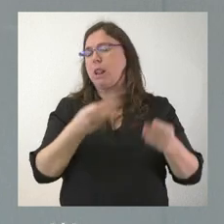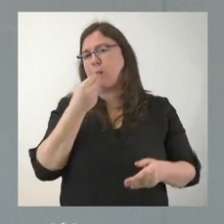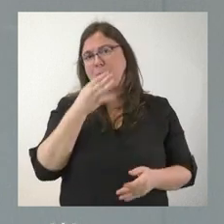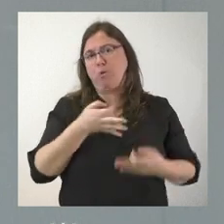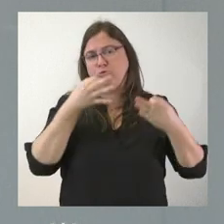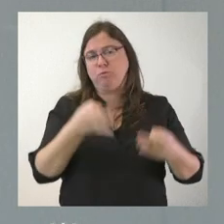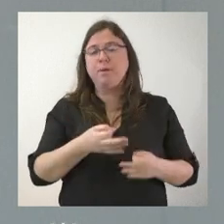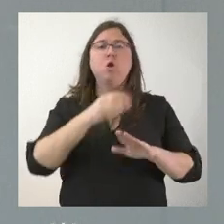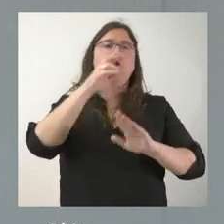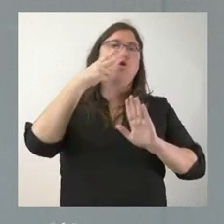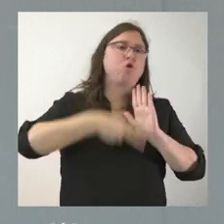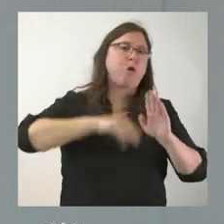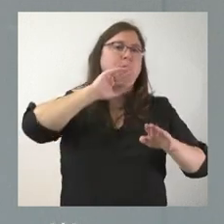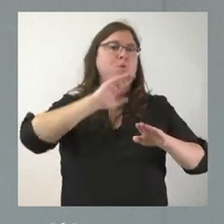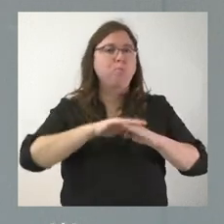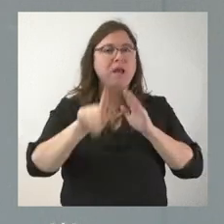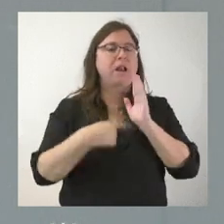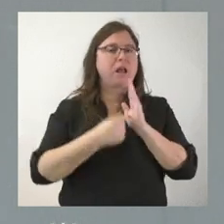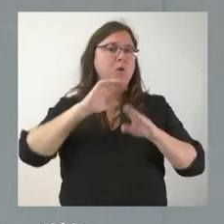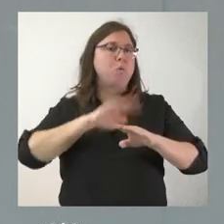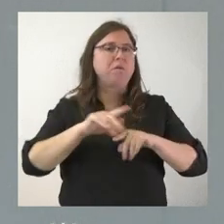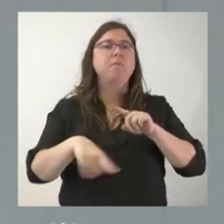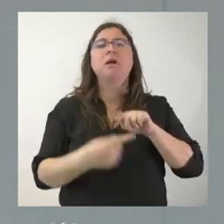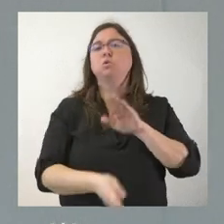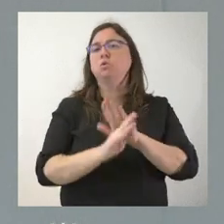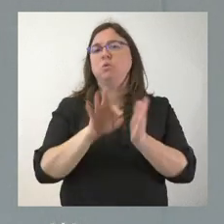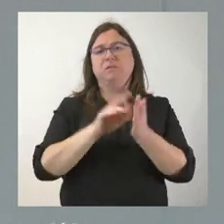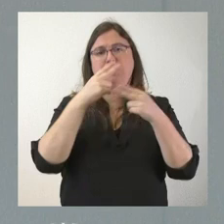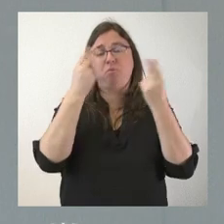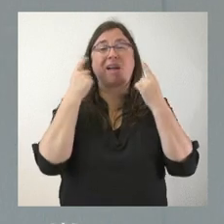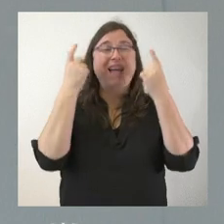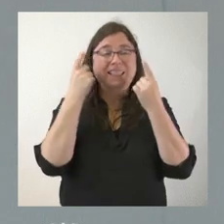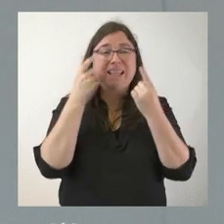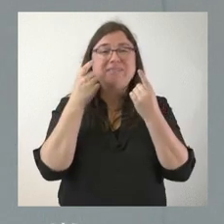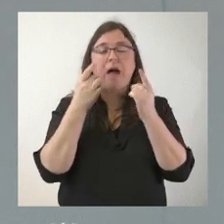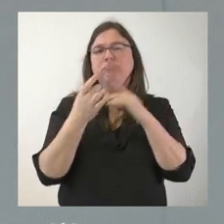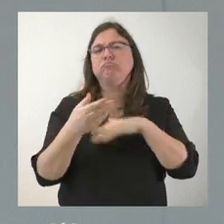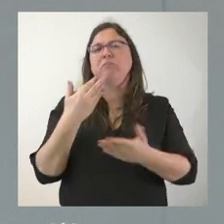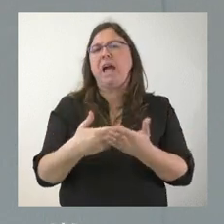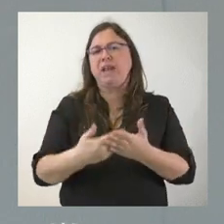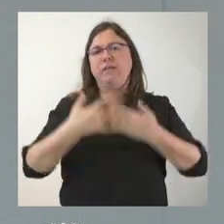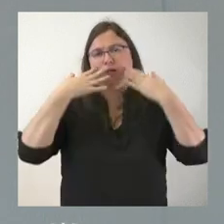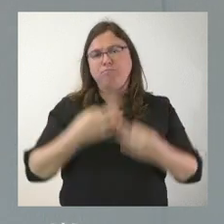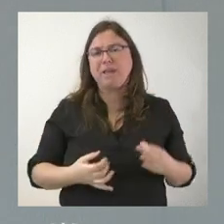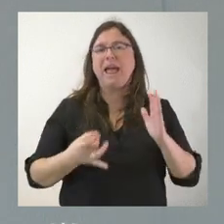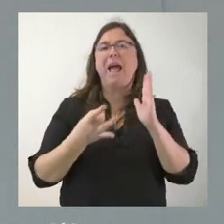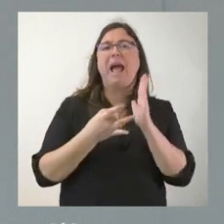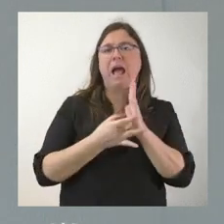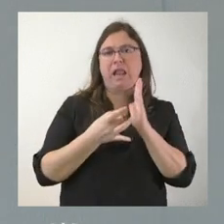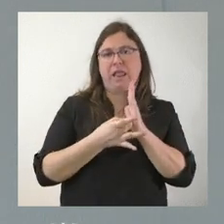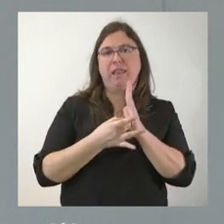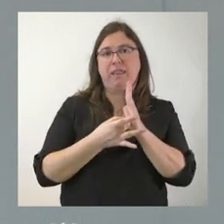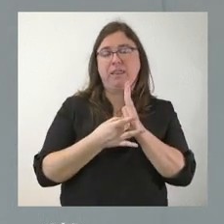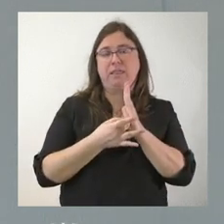cumplir las normas las leyes y dar continuidad a los servicios públicos y procurarlo hacer con la mayor garantía posible de calidad que es lo que